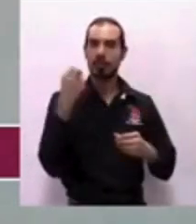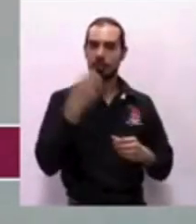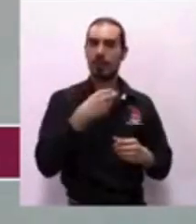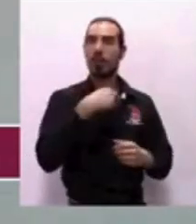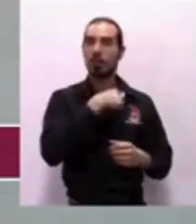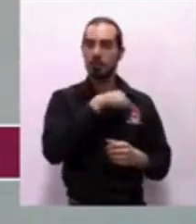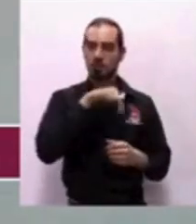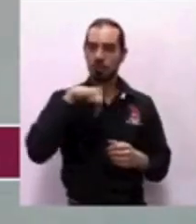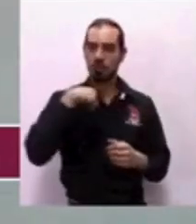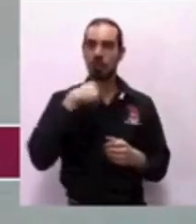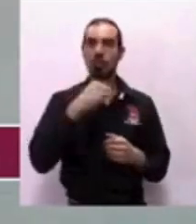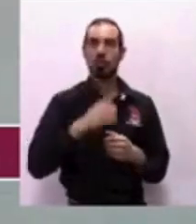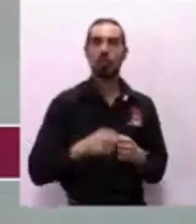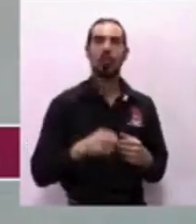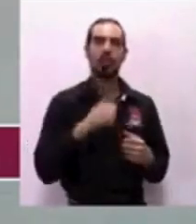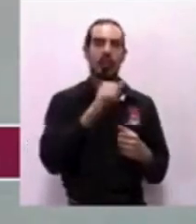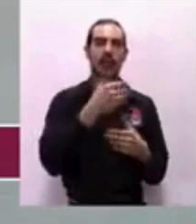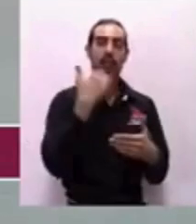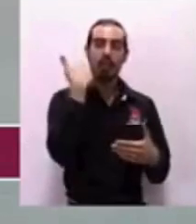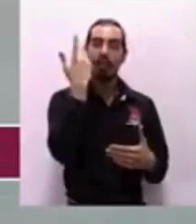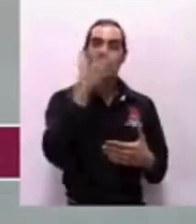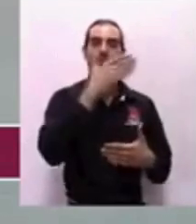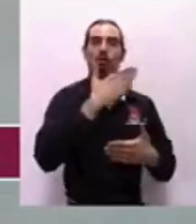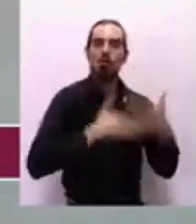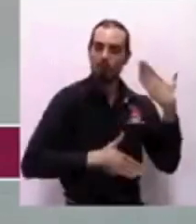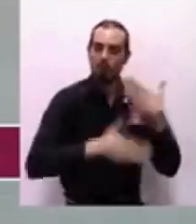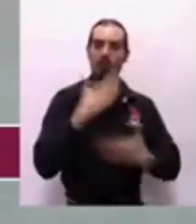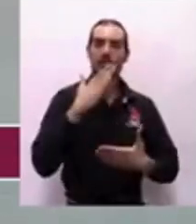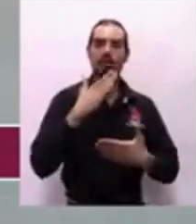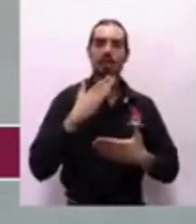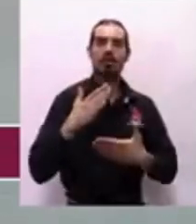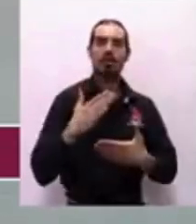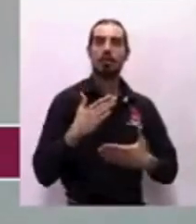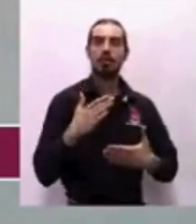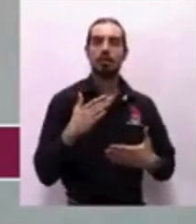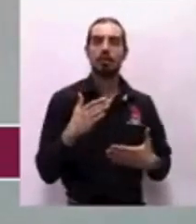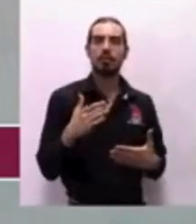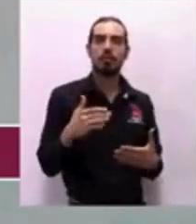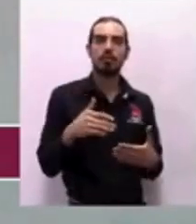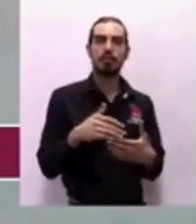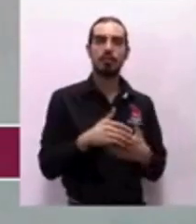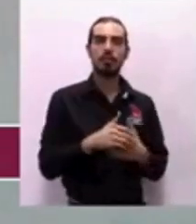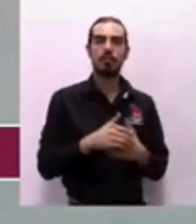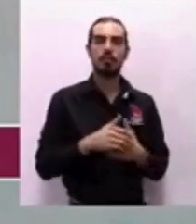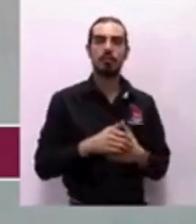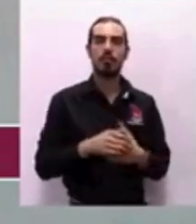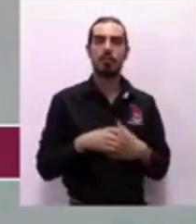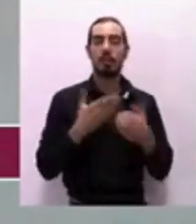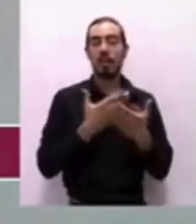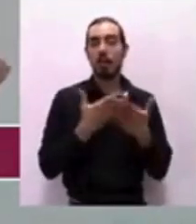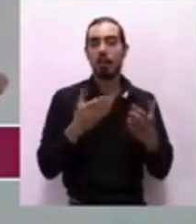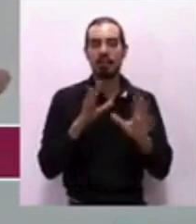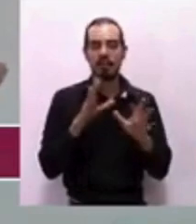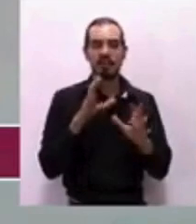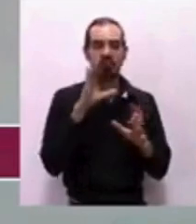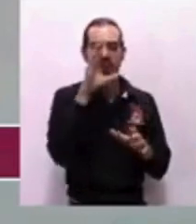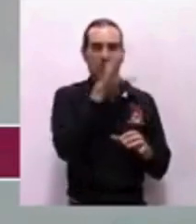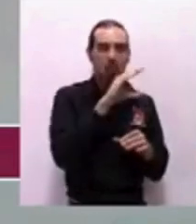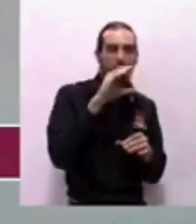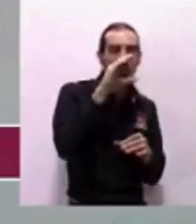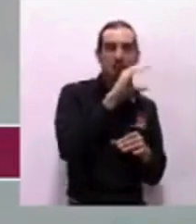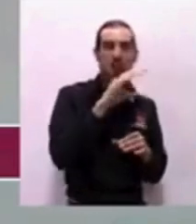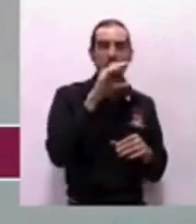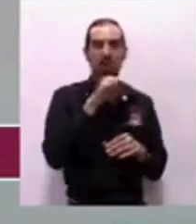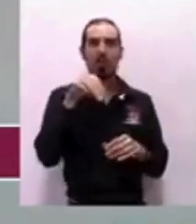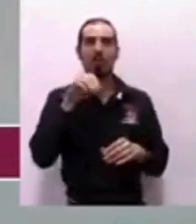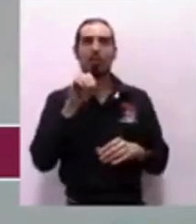estamos nosotros y estamos tratando de de lograrlo eh Y pues es es curioso no que que un senador de morena le esté